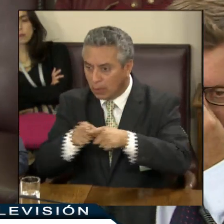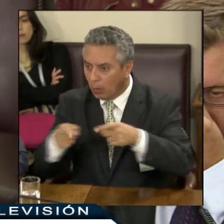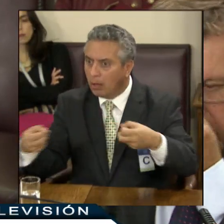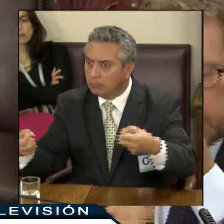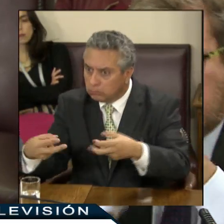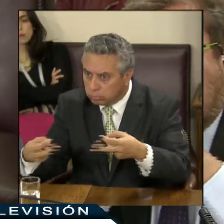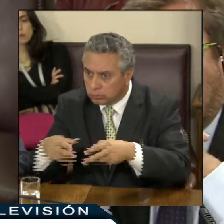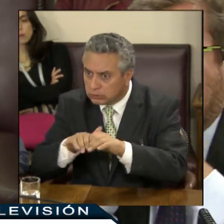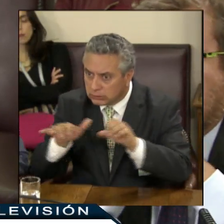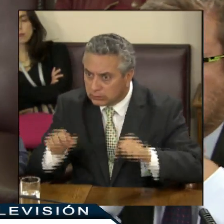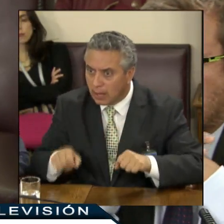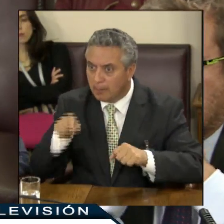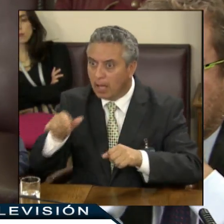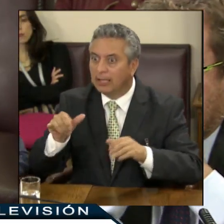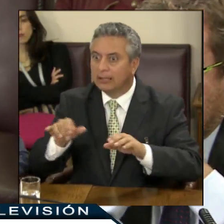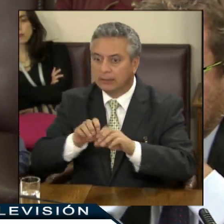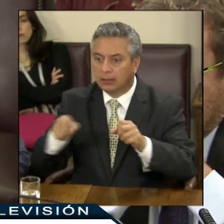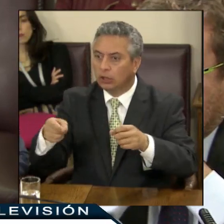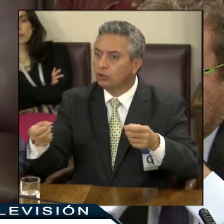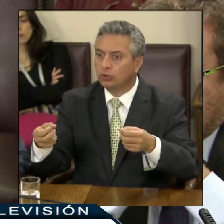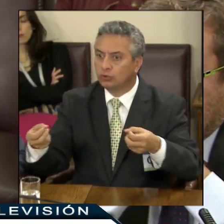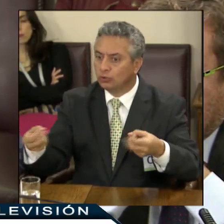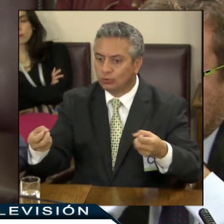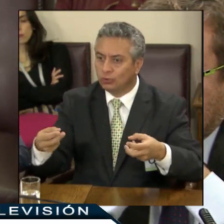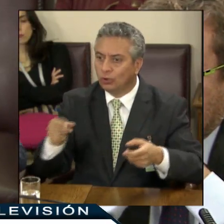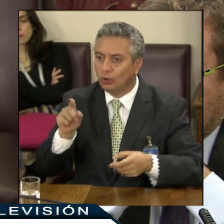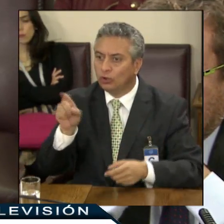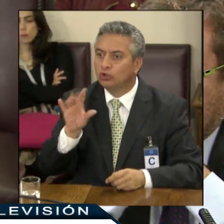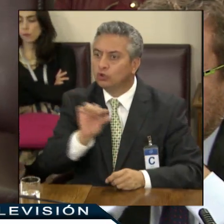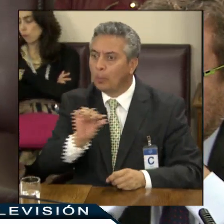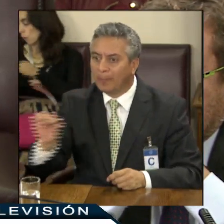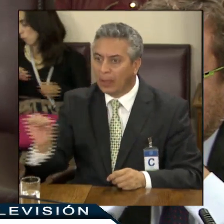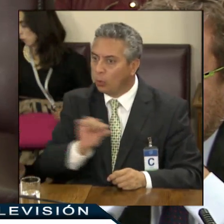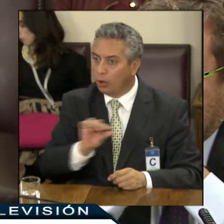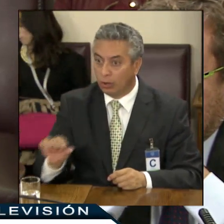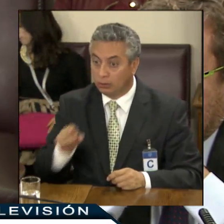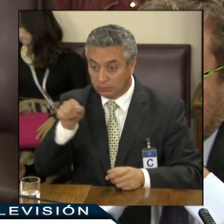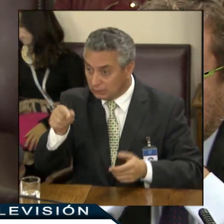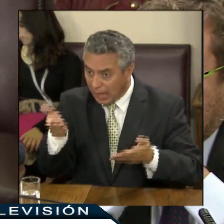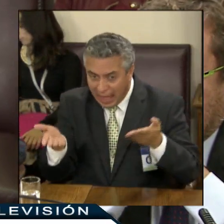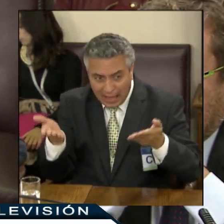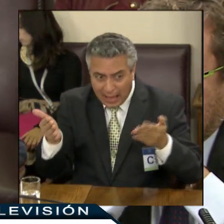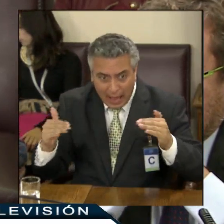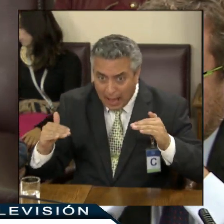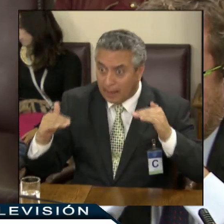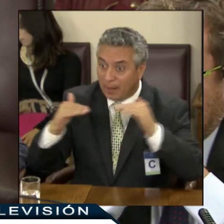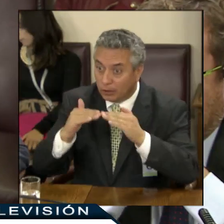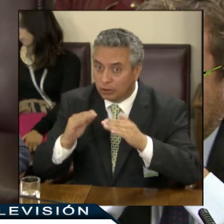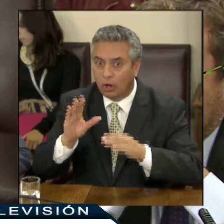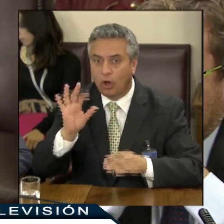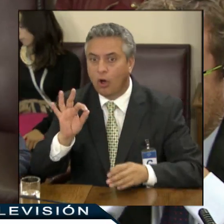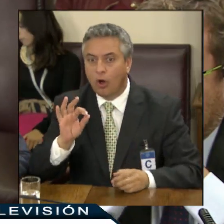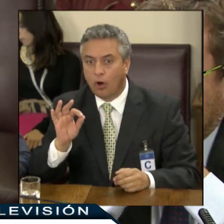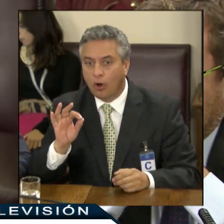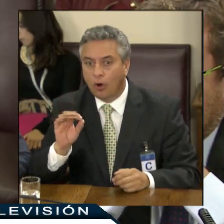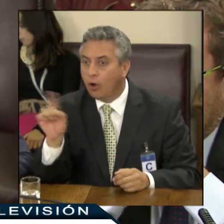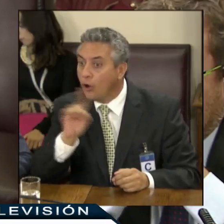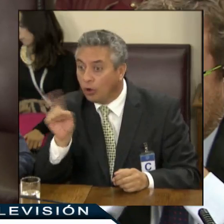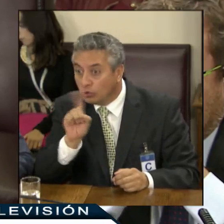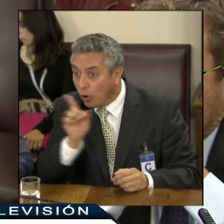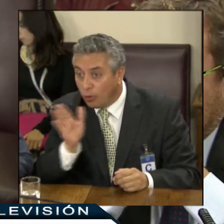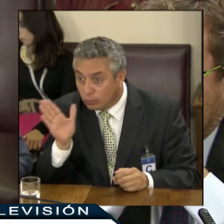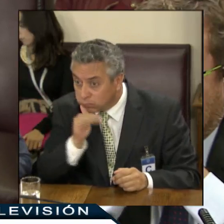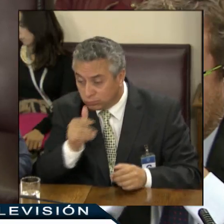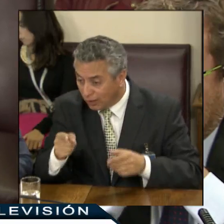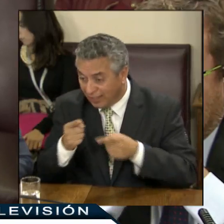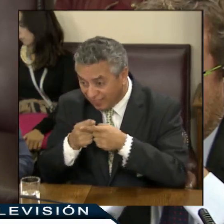capt y el sistema de subtítulos y Nosotros sabemos por la práctica de que esta equiparación o o o no O la no existencia de